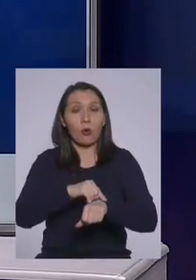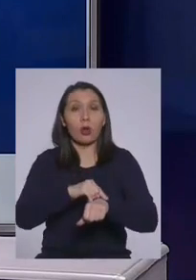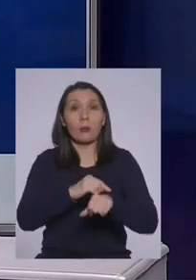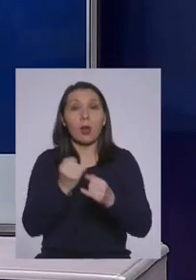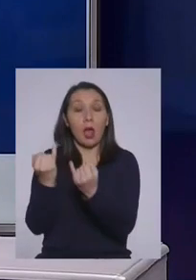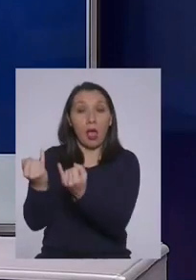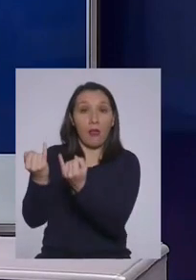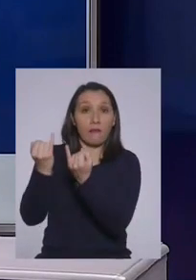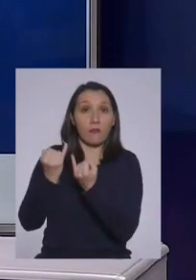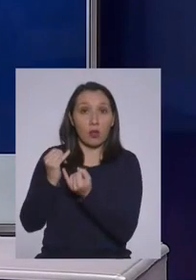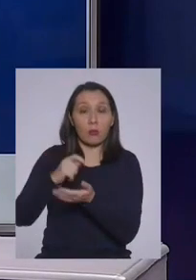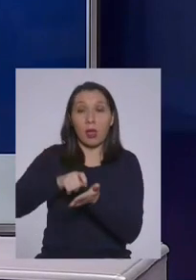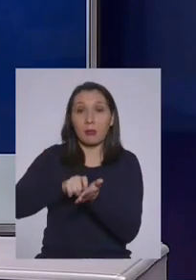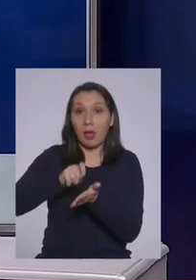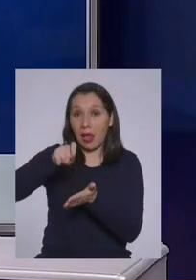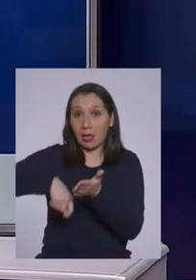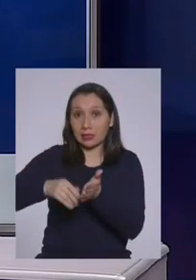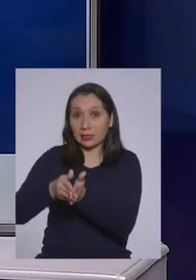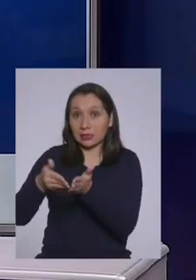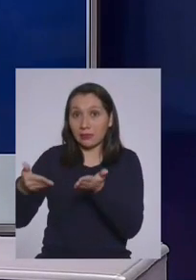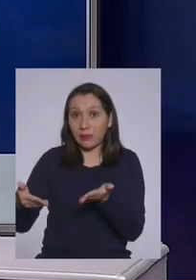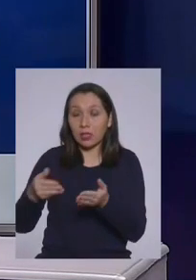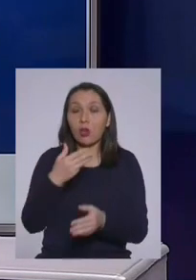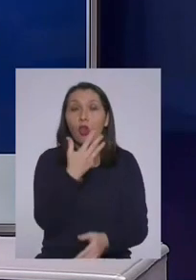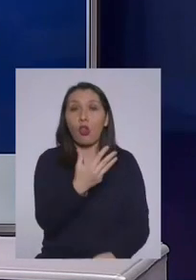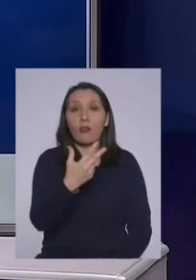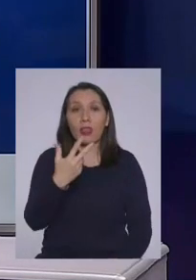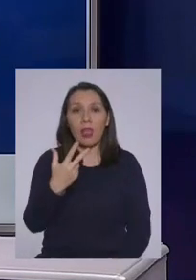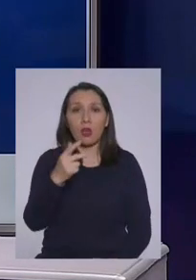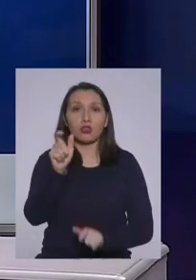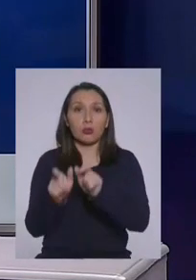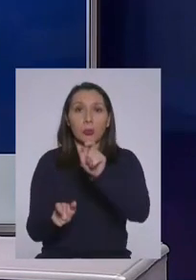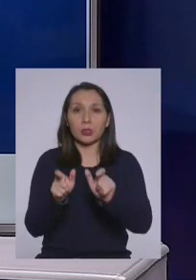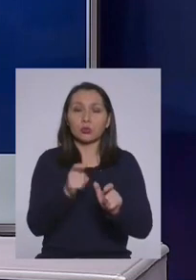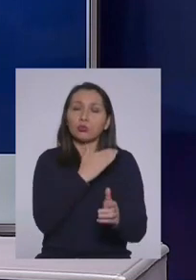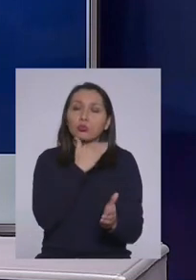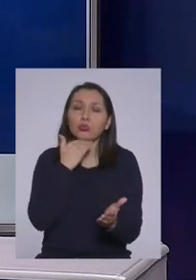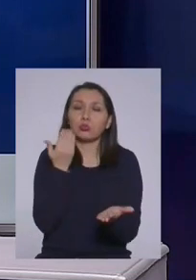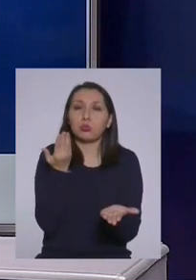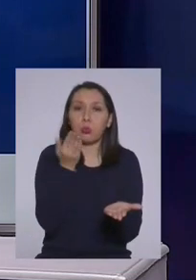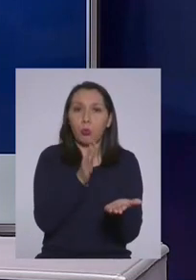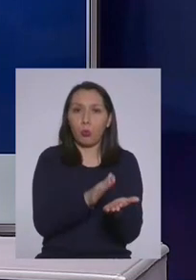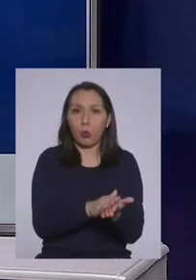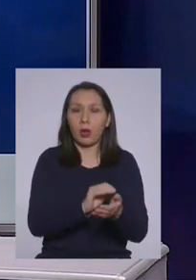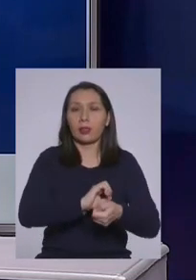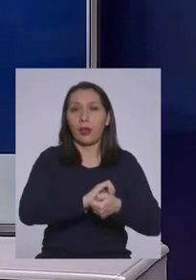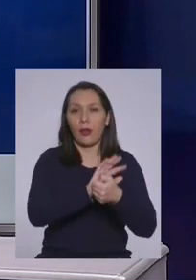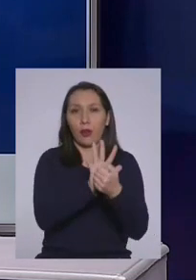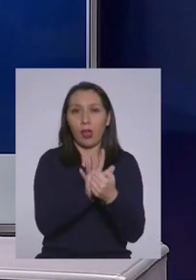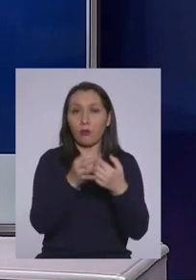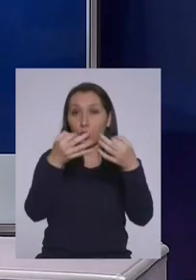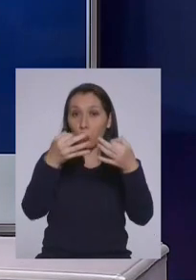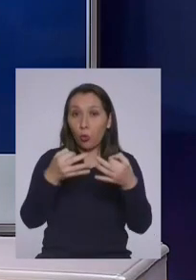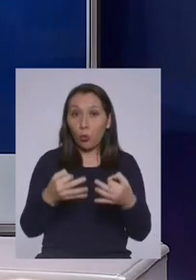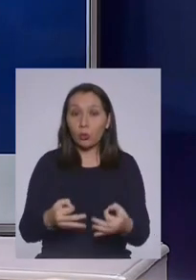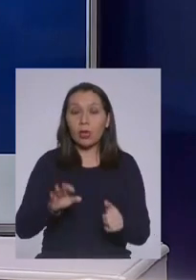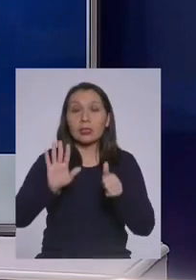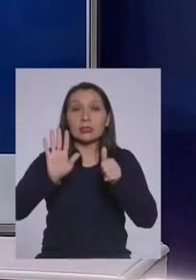a la información del Registro Civil, son 98 personas las que han fallecido,